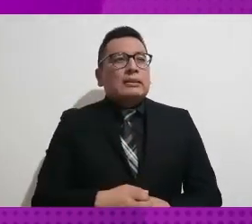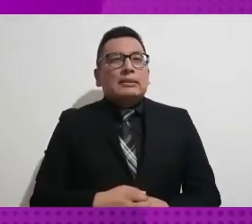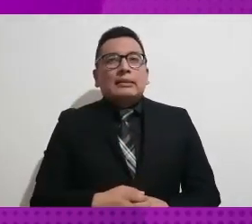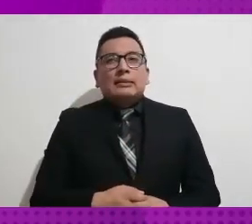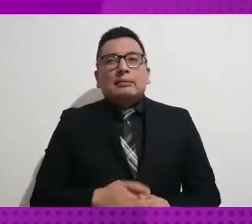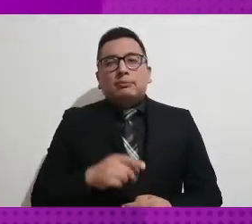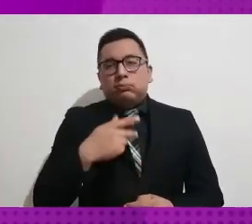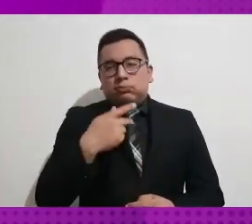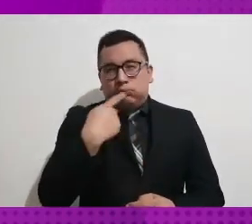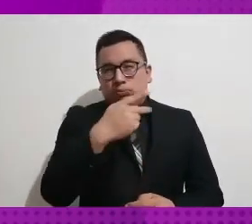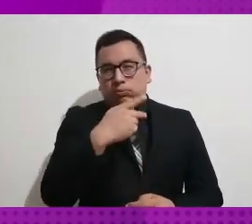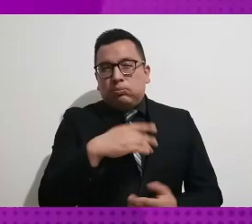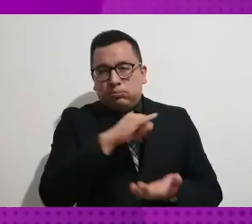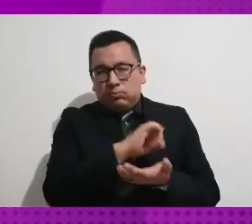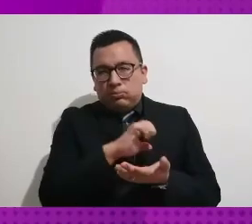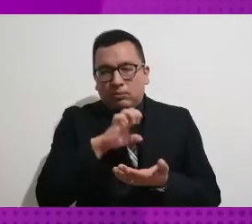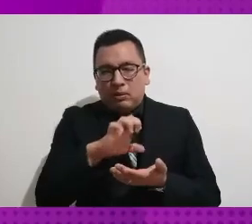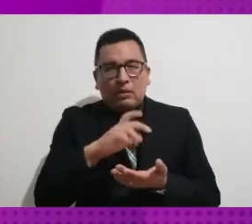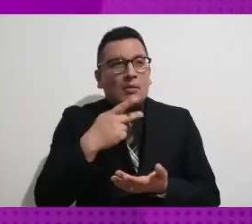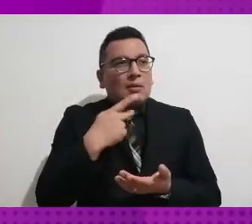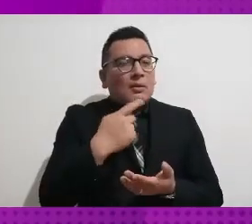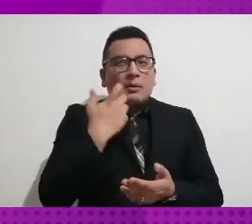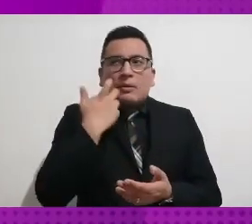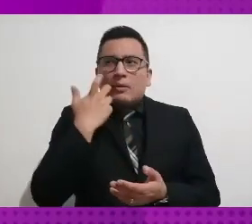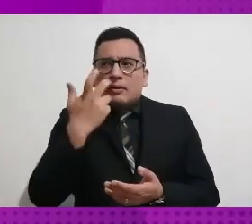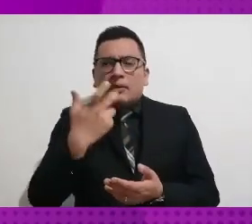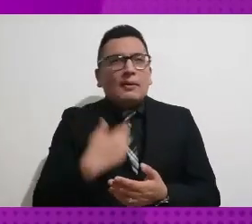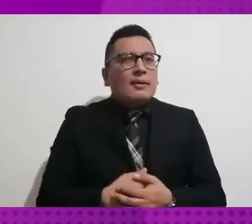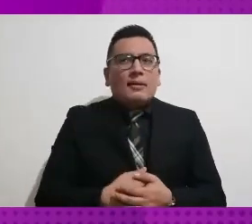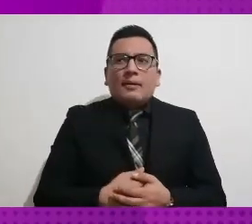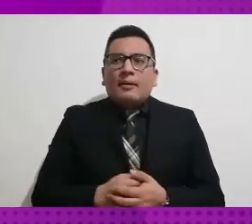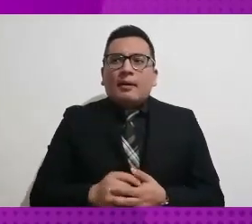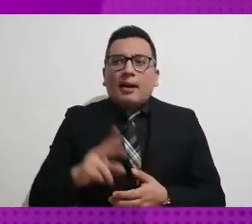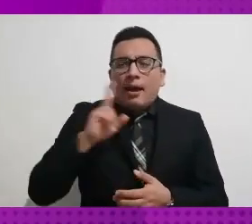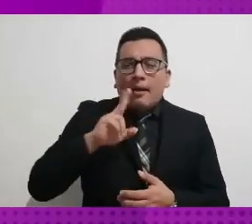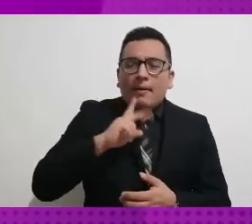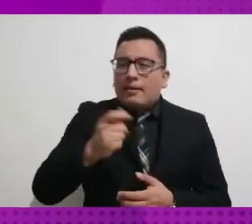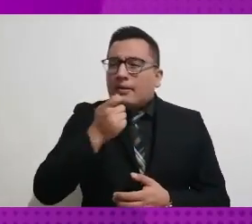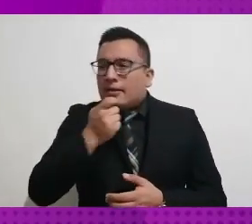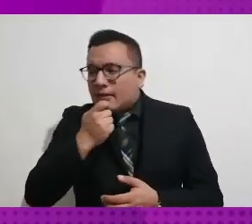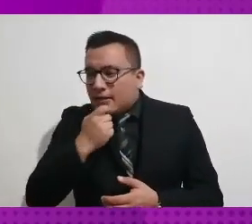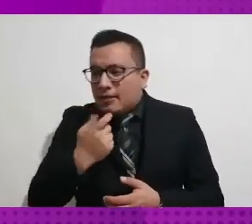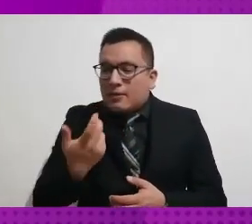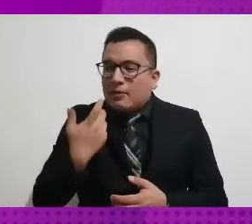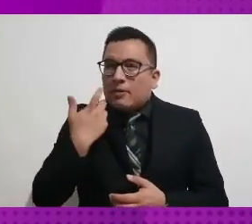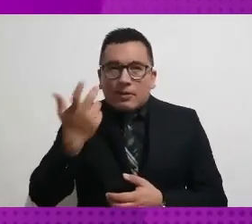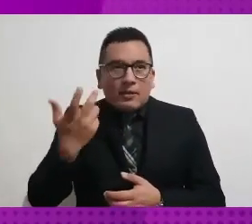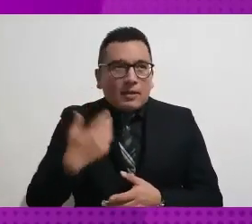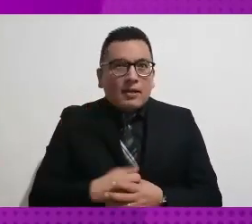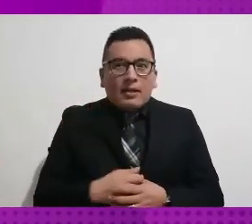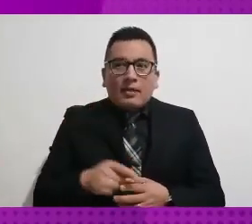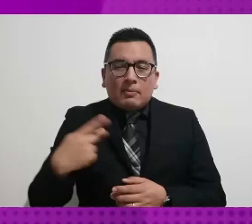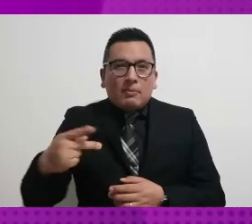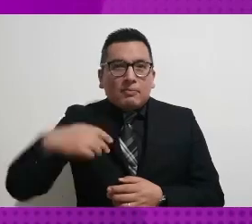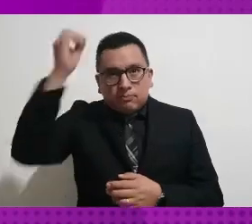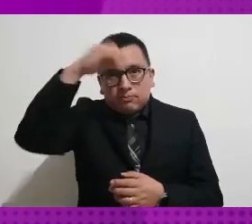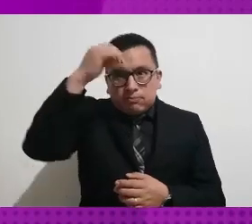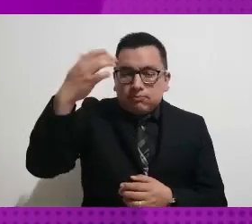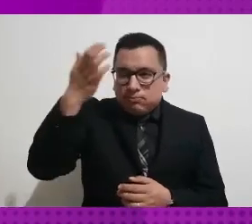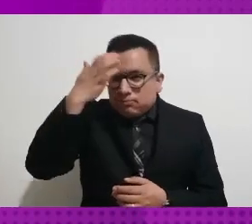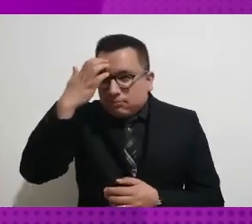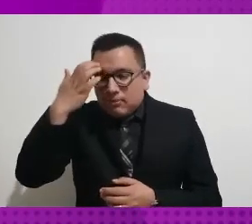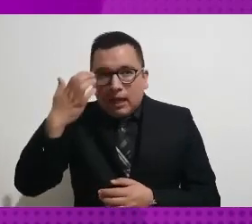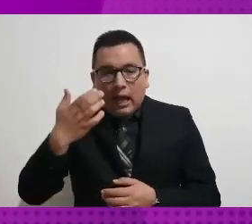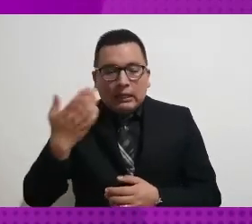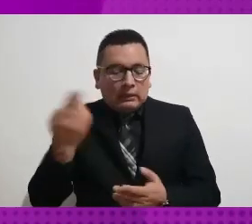que te ayude, ¿verdad? INE, pero también, dime dónde están las boletas en braille para los niños.